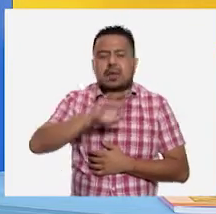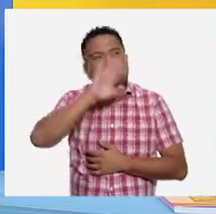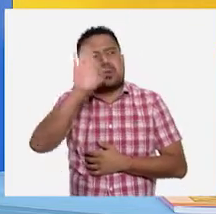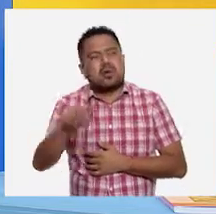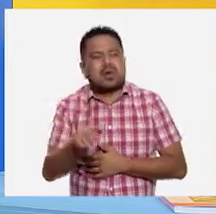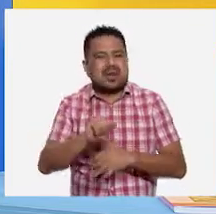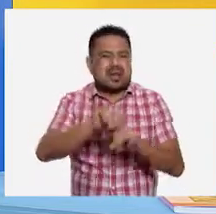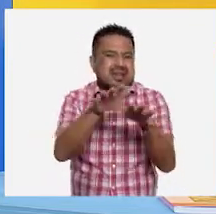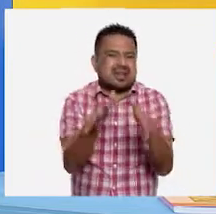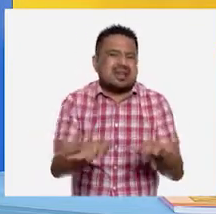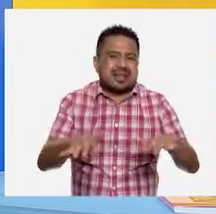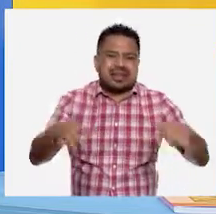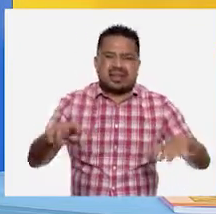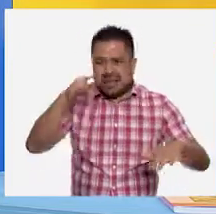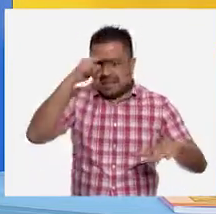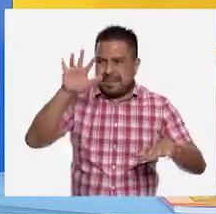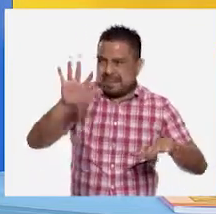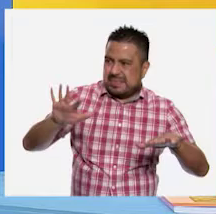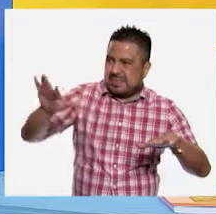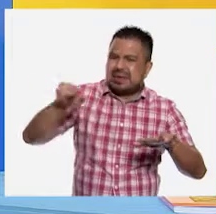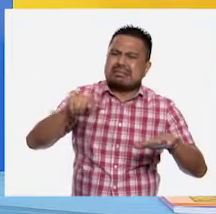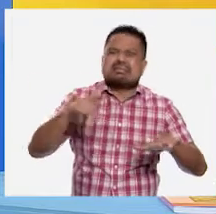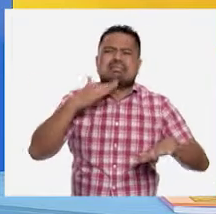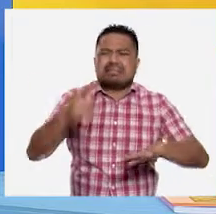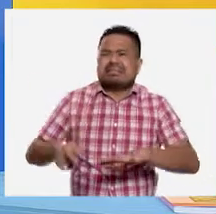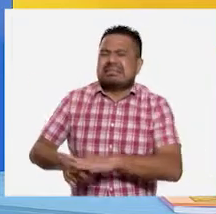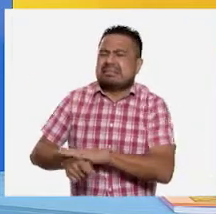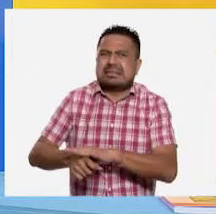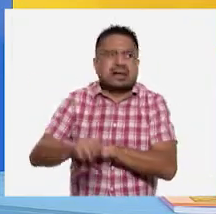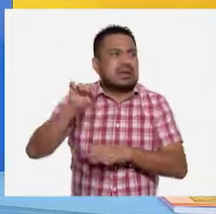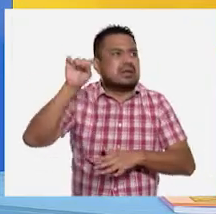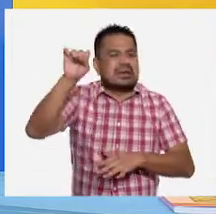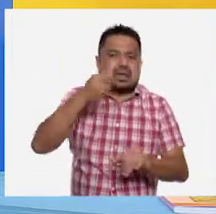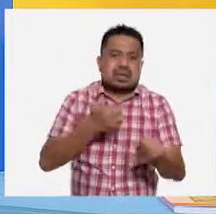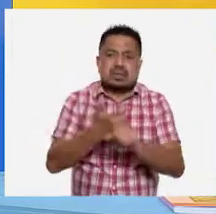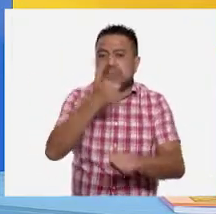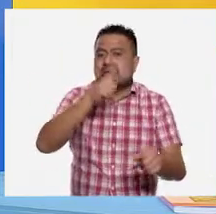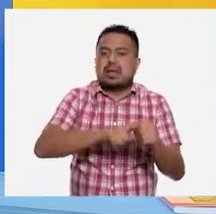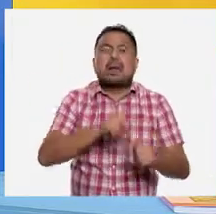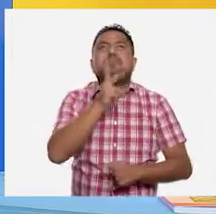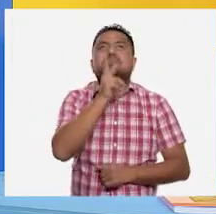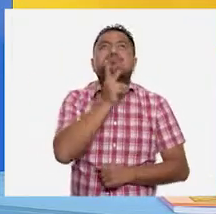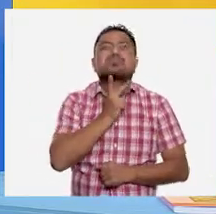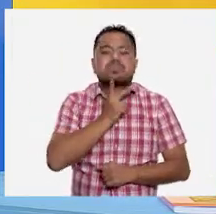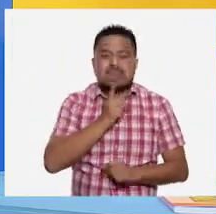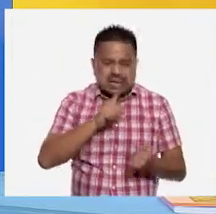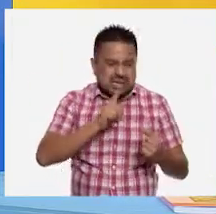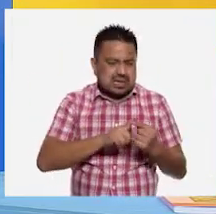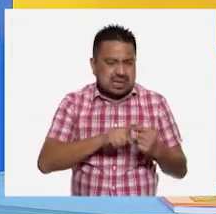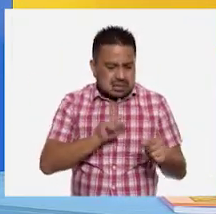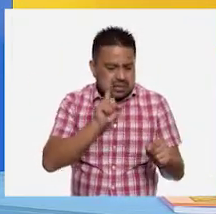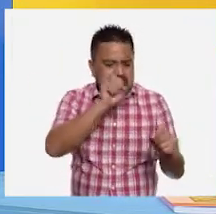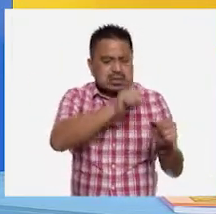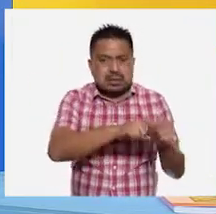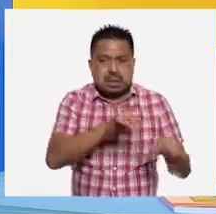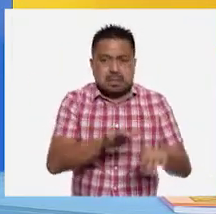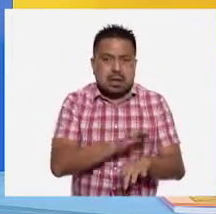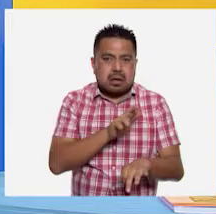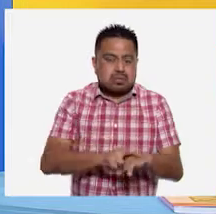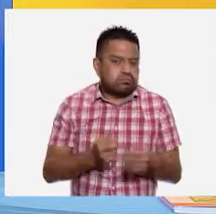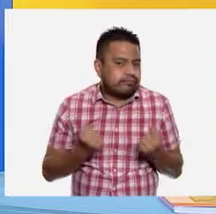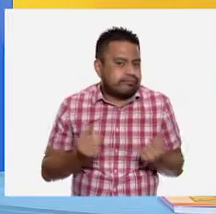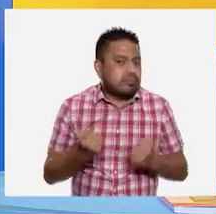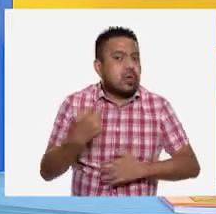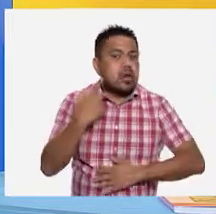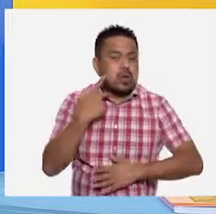Y en esta película se retrata la corrupción de un líder sindical de la empresa estatal productora de petróleo, quien llegó a formar un gran poder